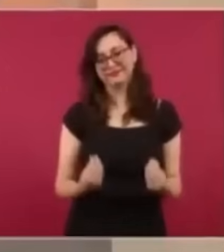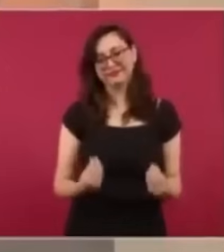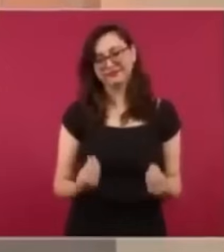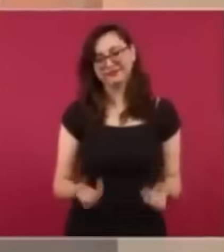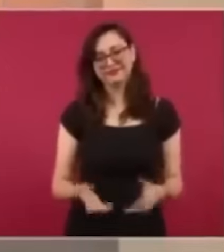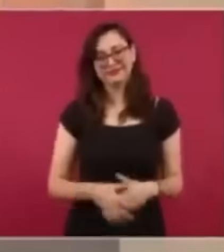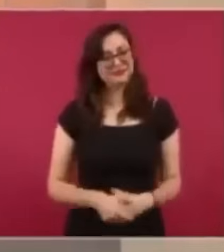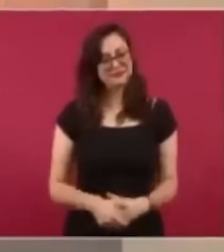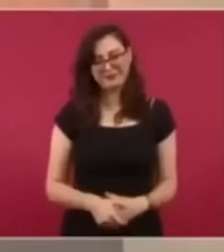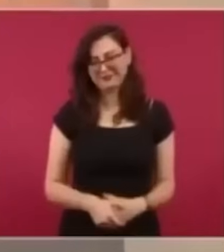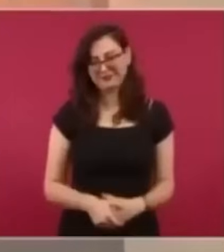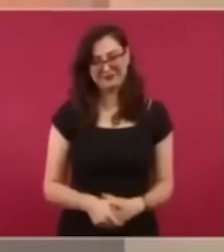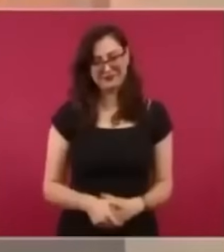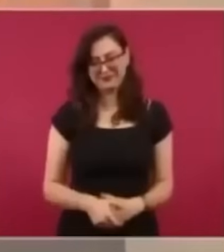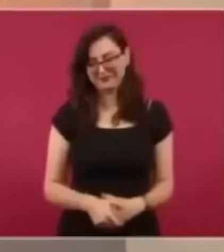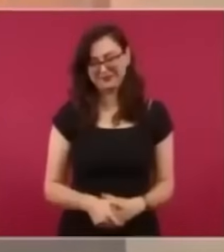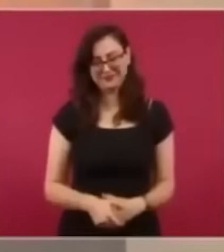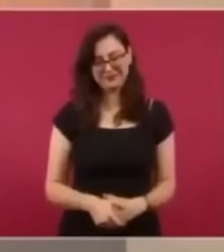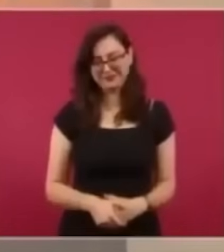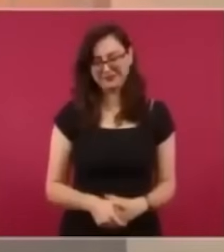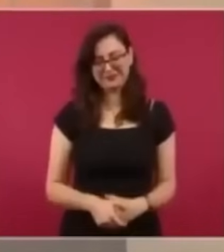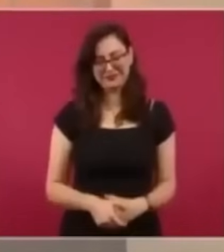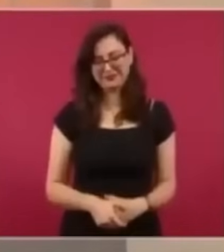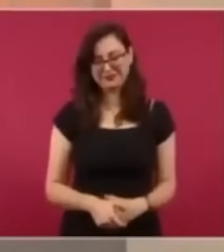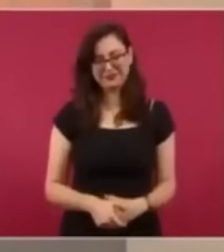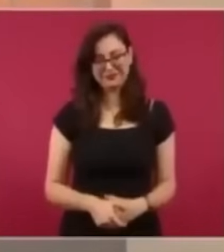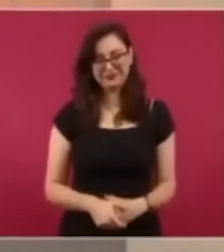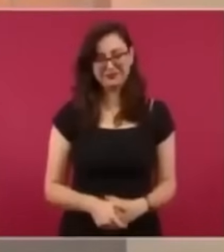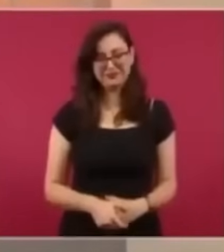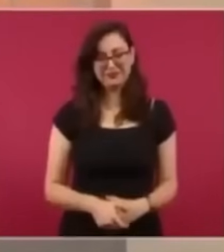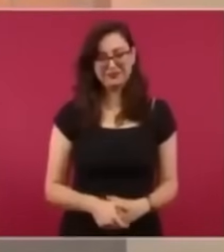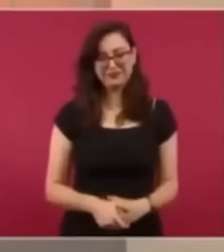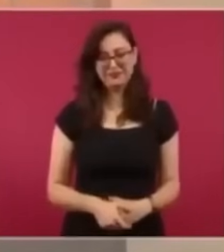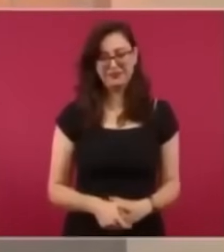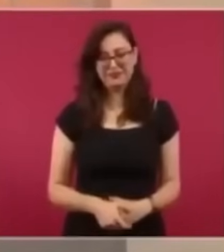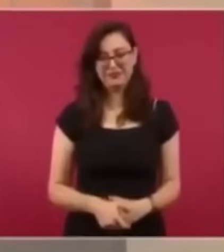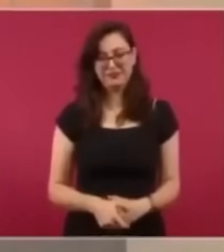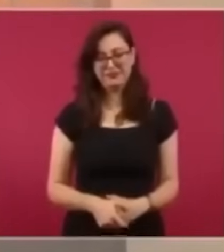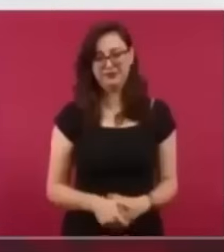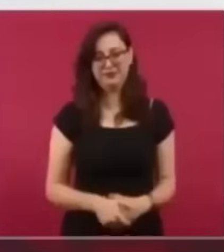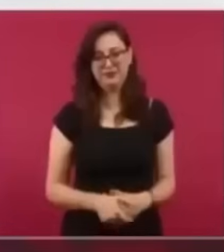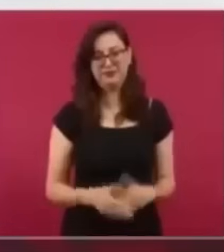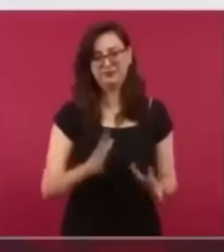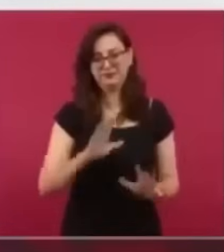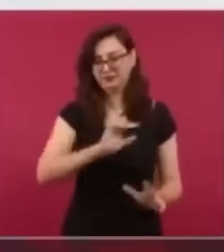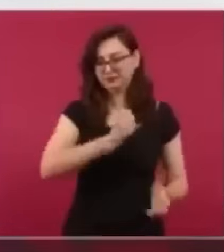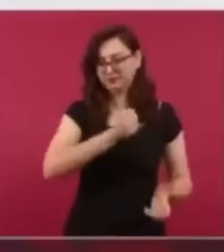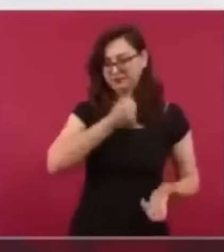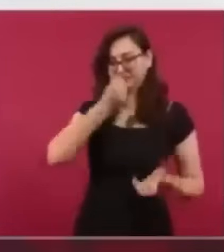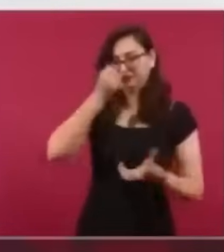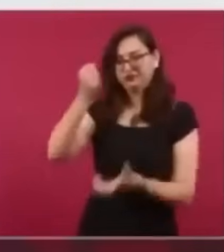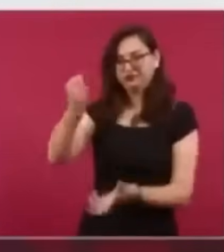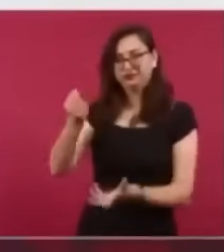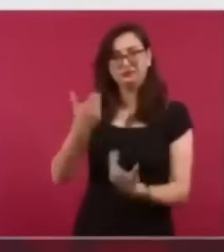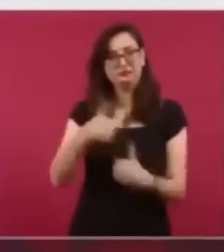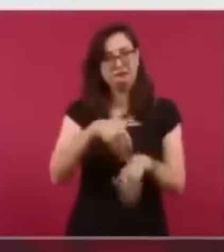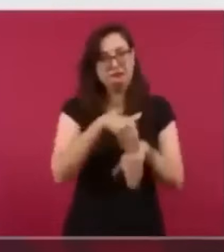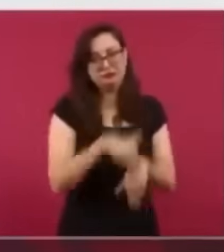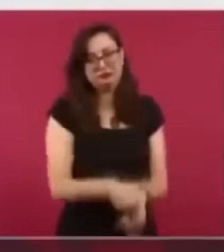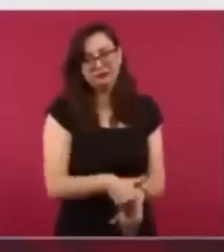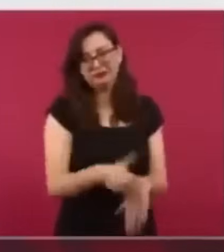No, no, se dedicaron a apoyar a Porfirio